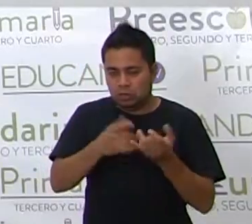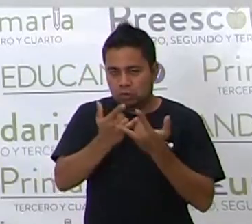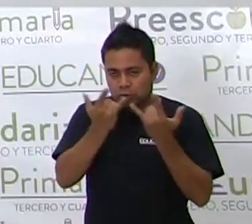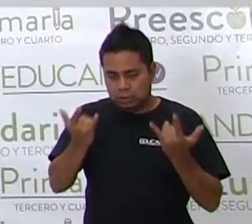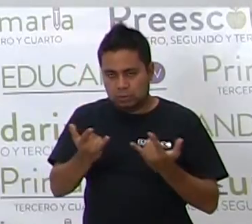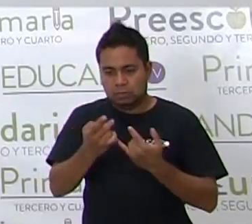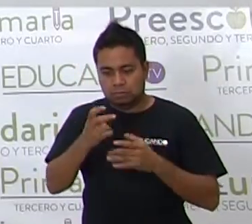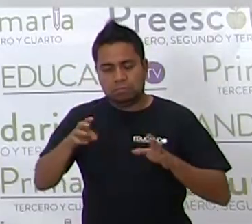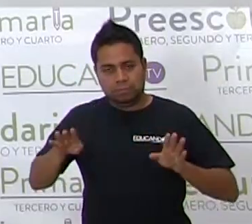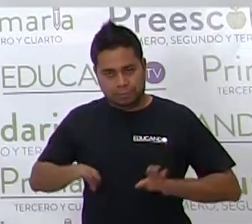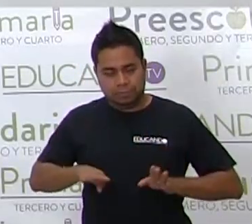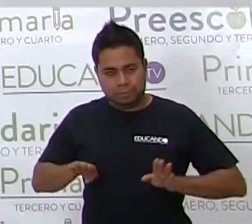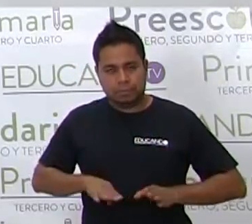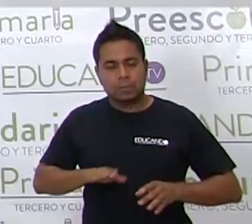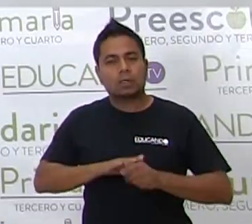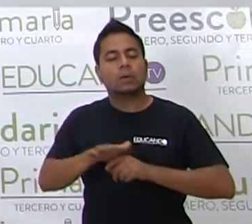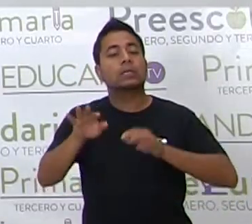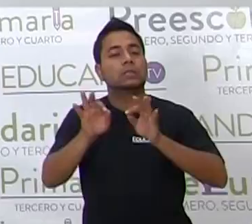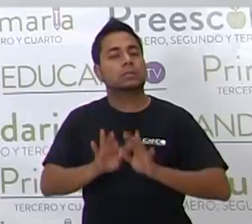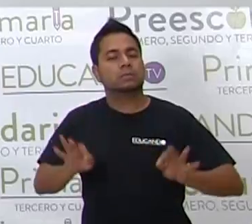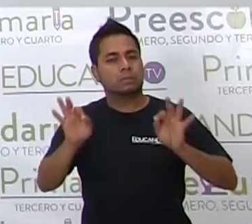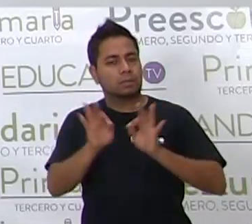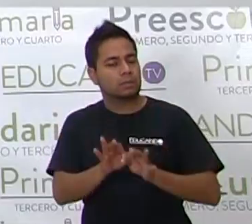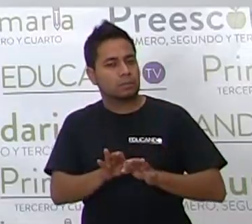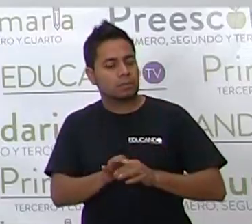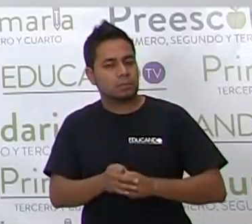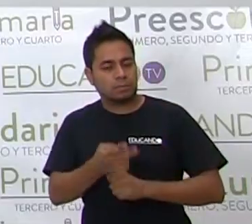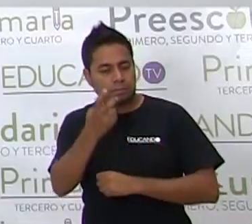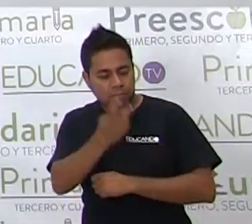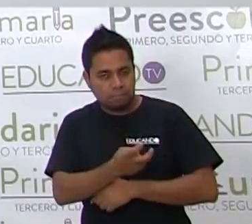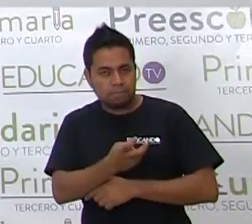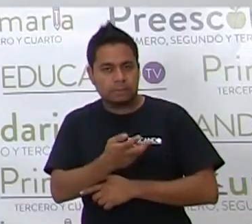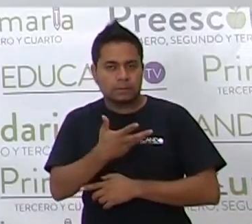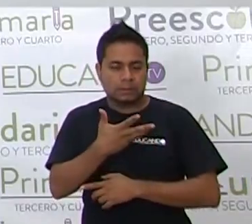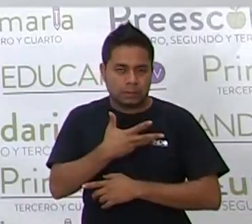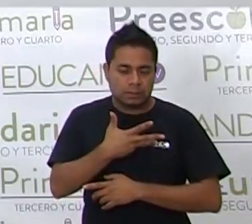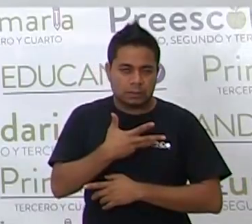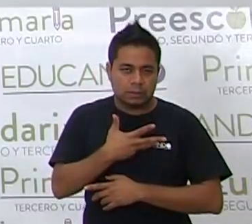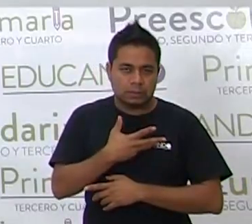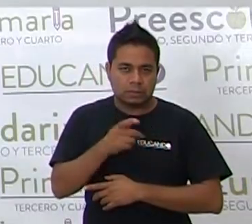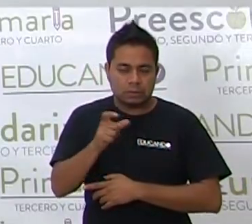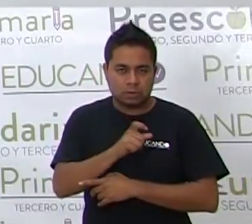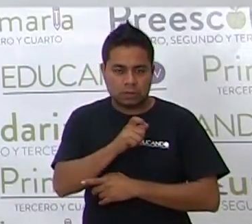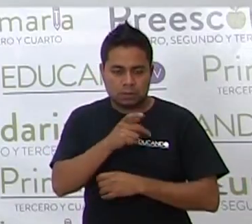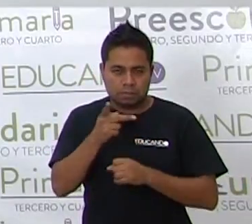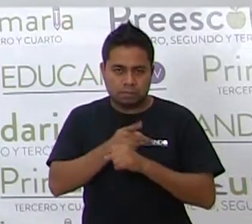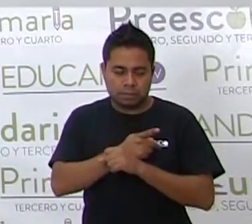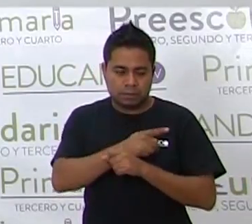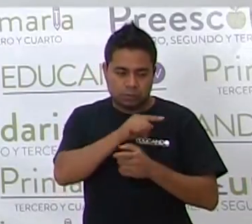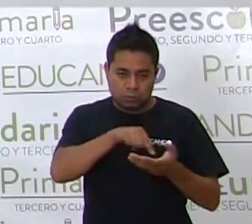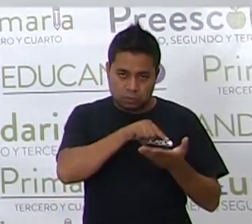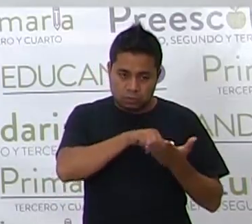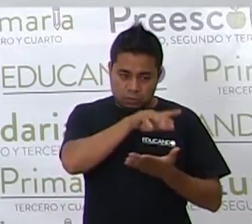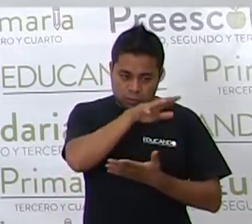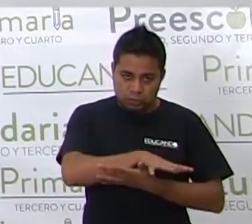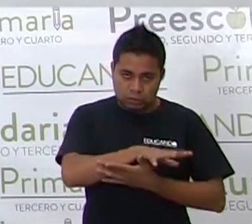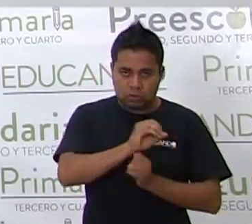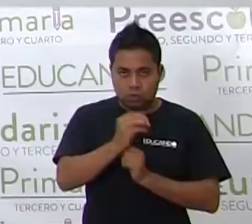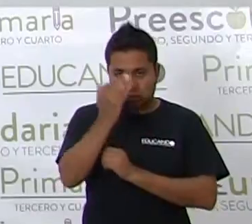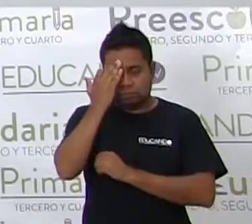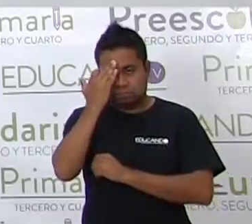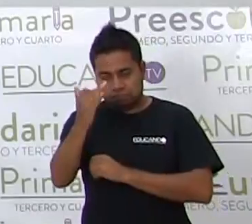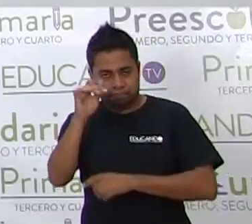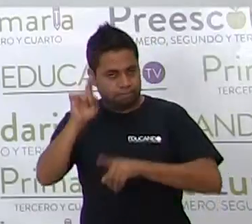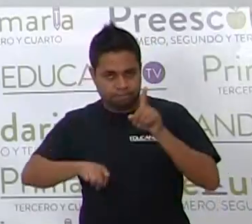fundamental de las leyendas es que estas son o ocurrieron en un espacio determinado del tiempo